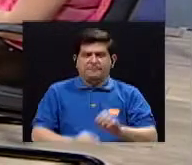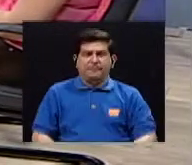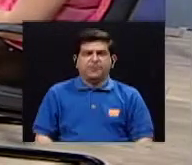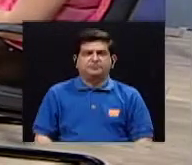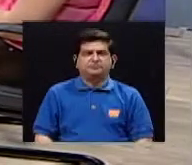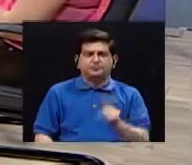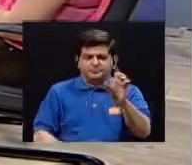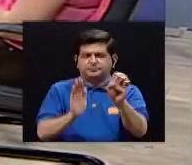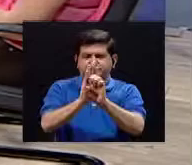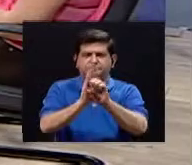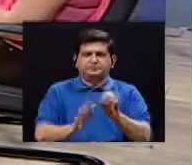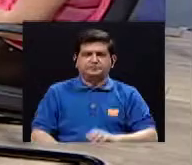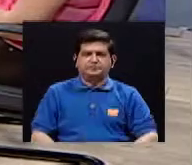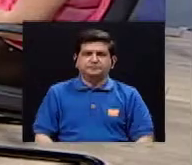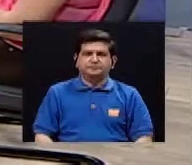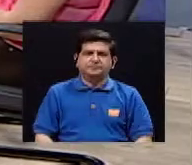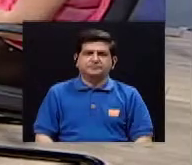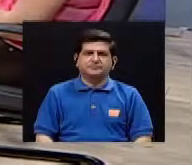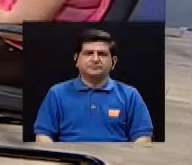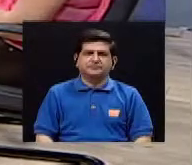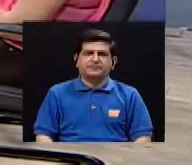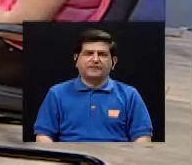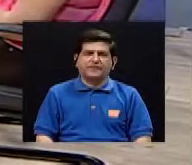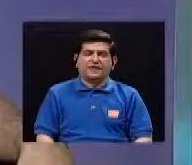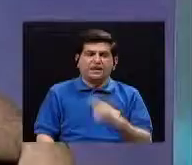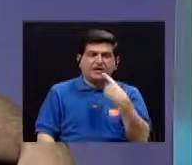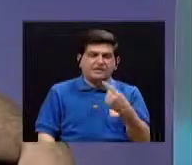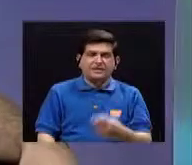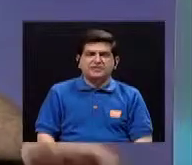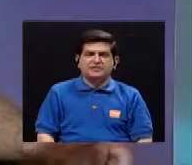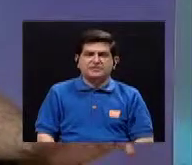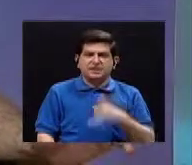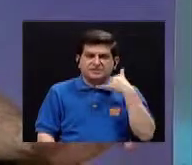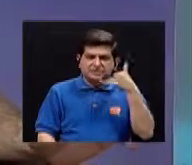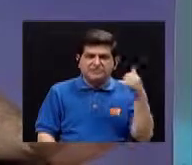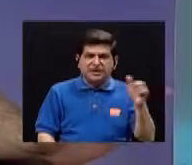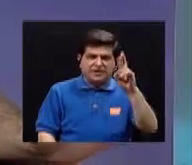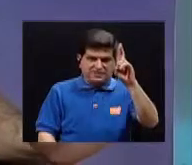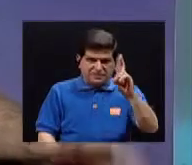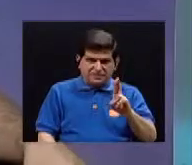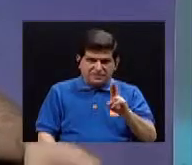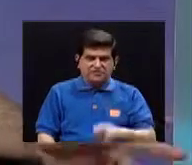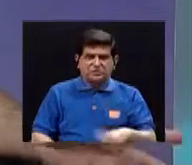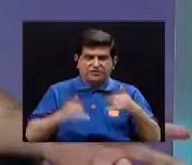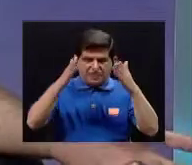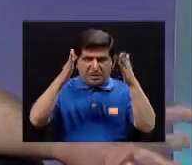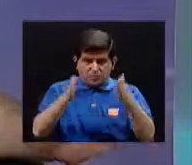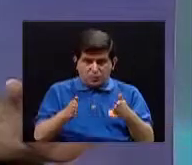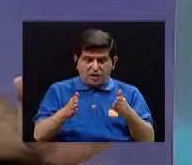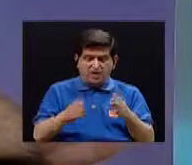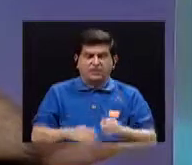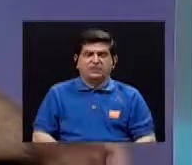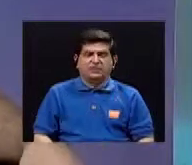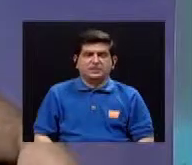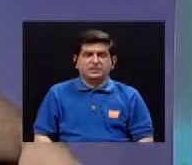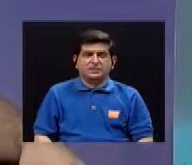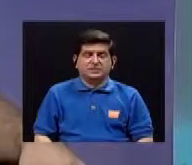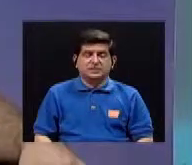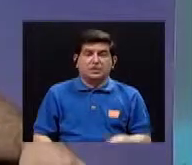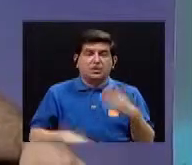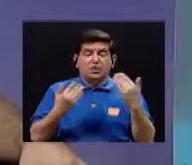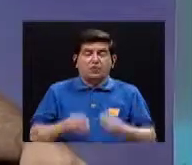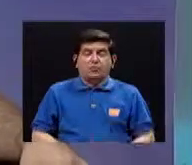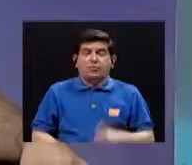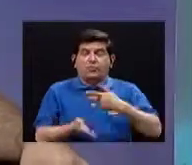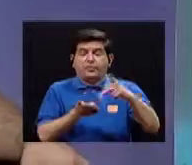por ejemplo voy a poner un ejemplo dicen que las llamadas de costa rica de los jugadores de costa rica